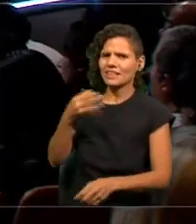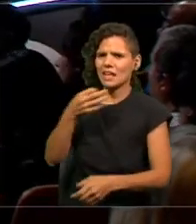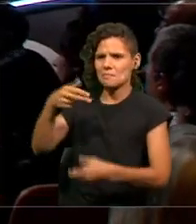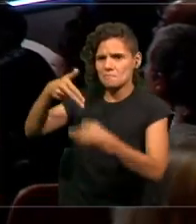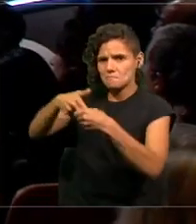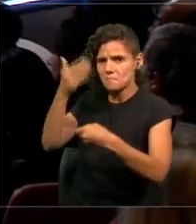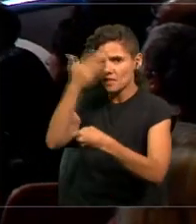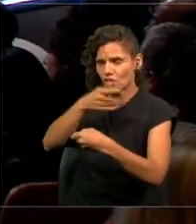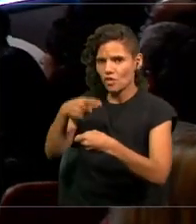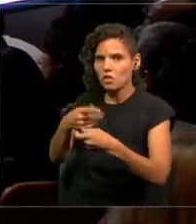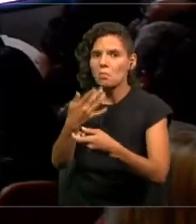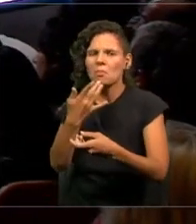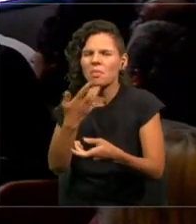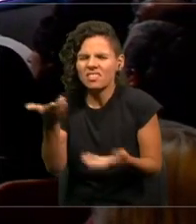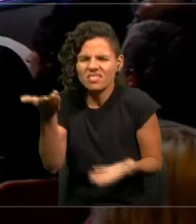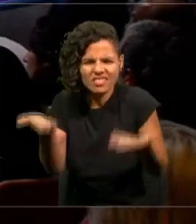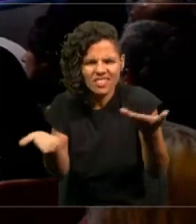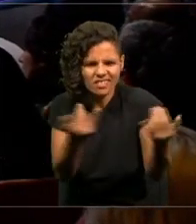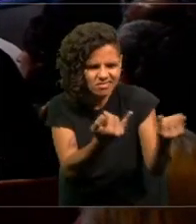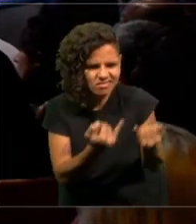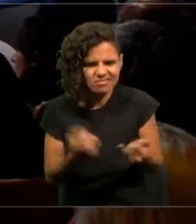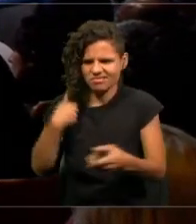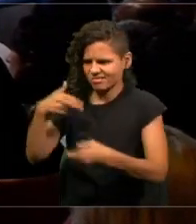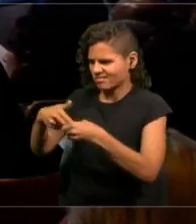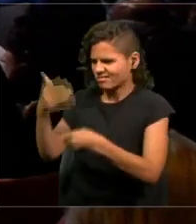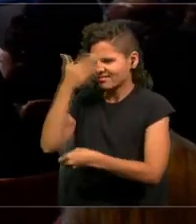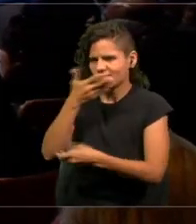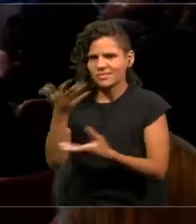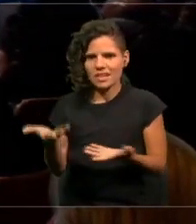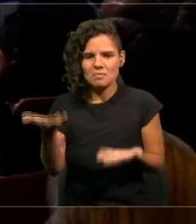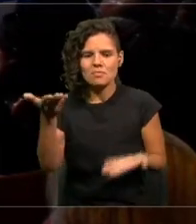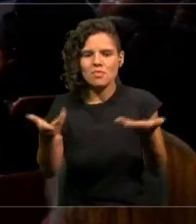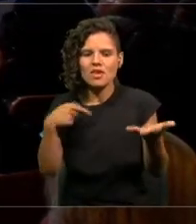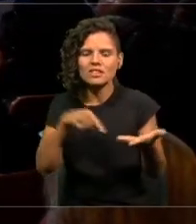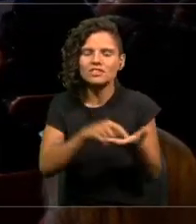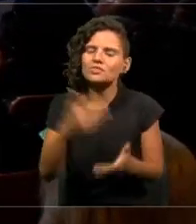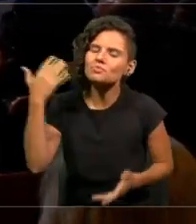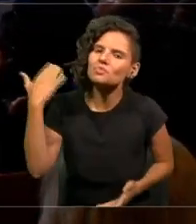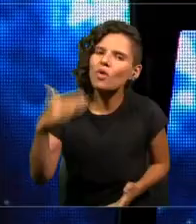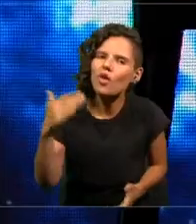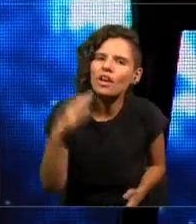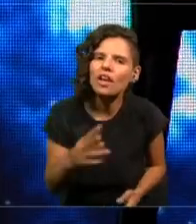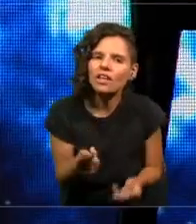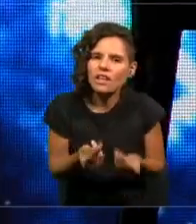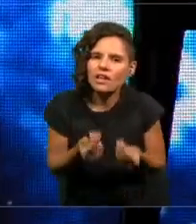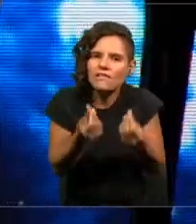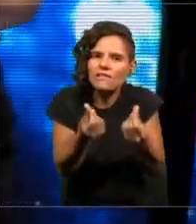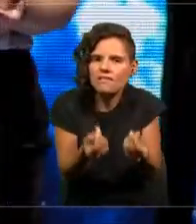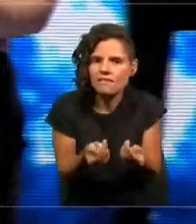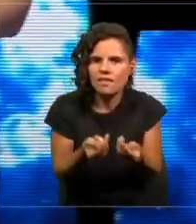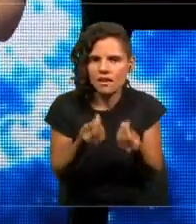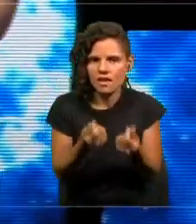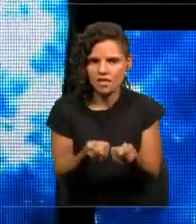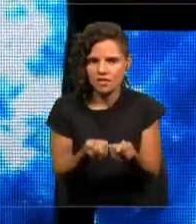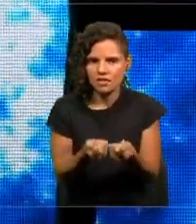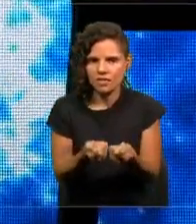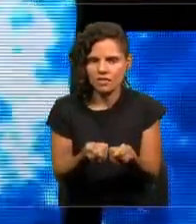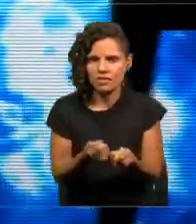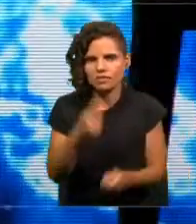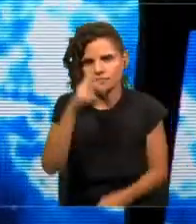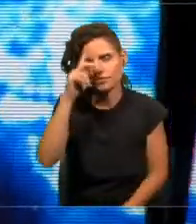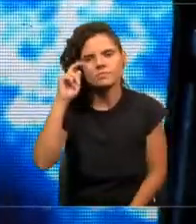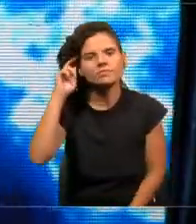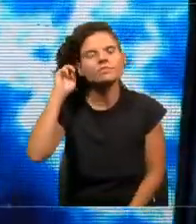porque efectivamente tienen relación con el valor económico que se les dan hoy día sin embargo